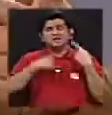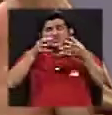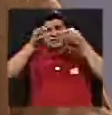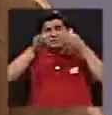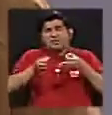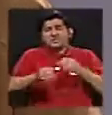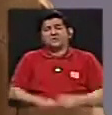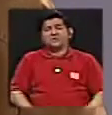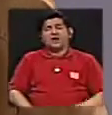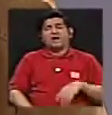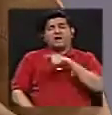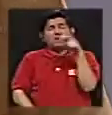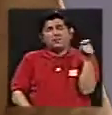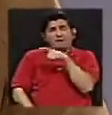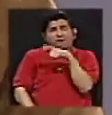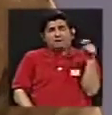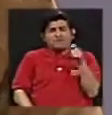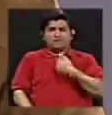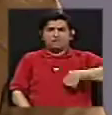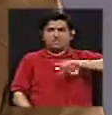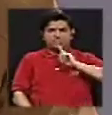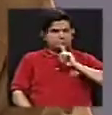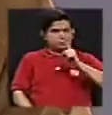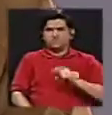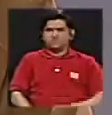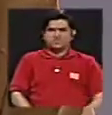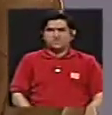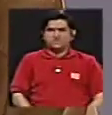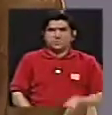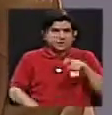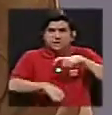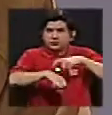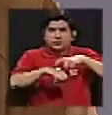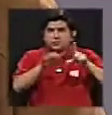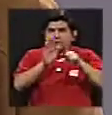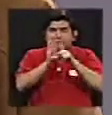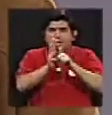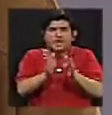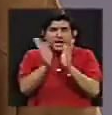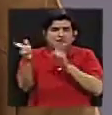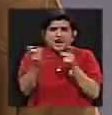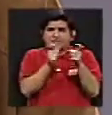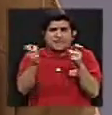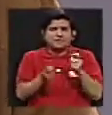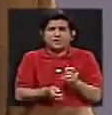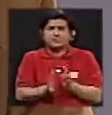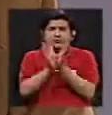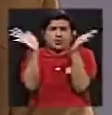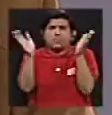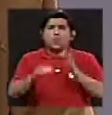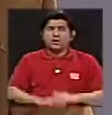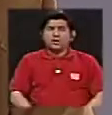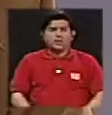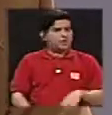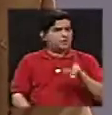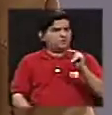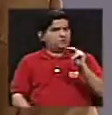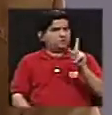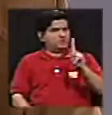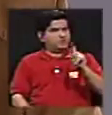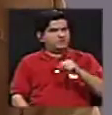se va a alargar muchos meses. Y nosotros le señalamos con la Ley General de Administración Pública en la mano, le dijimos, no